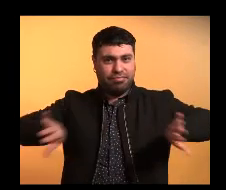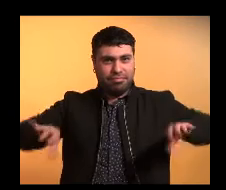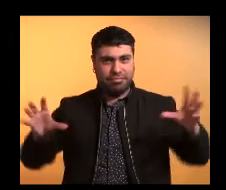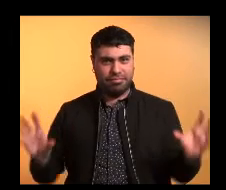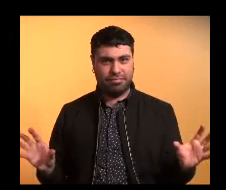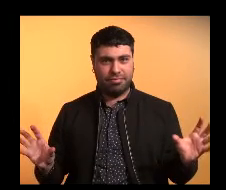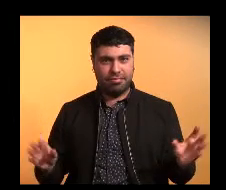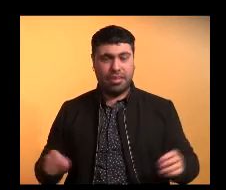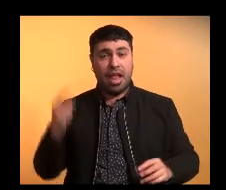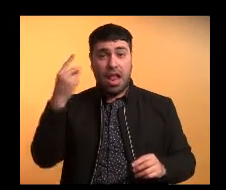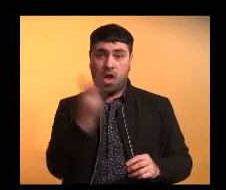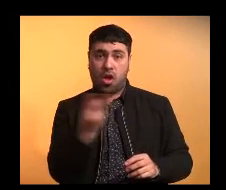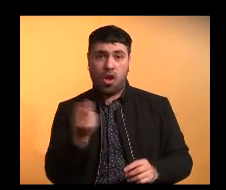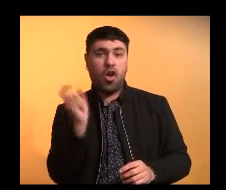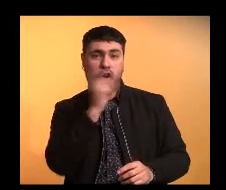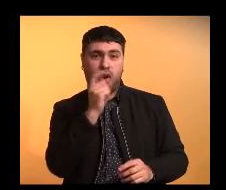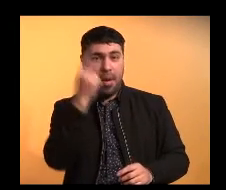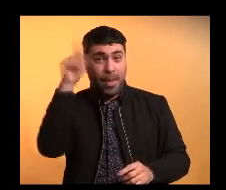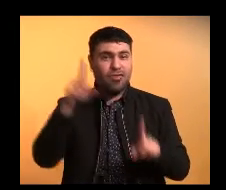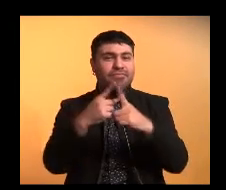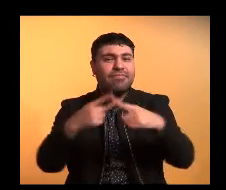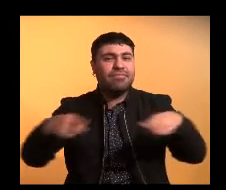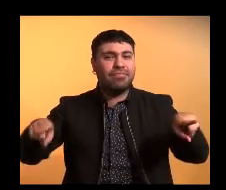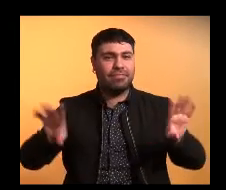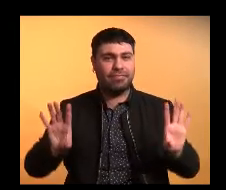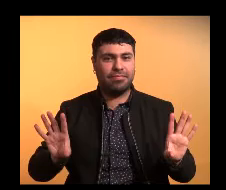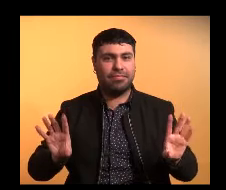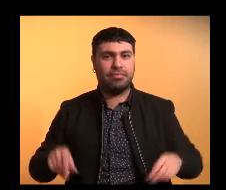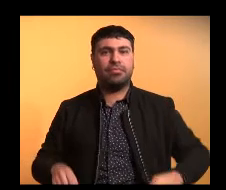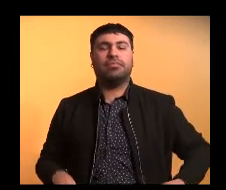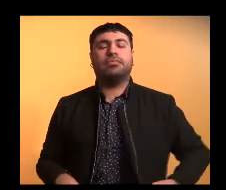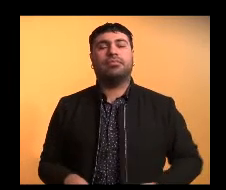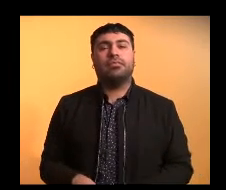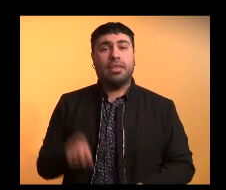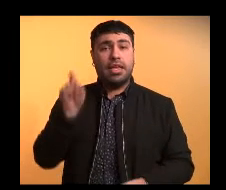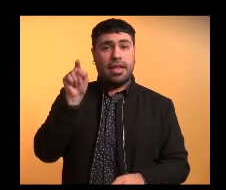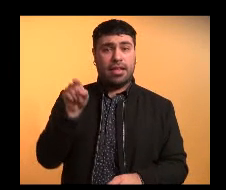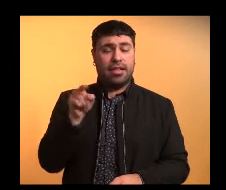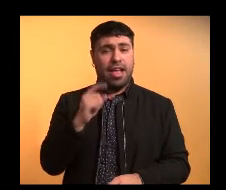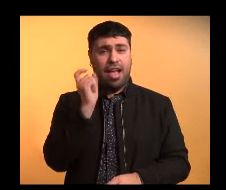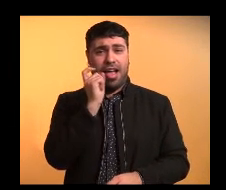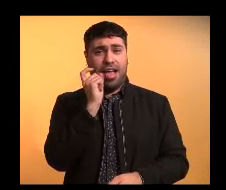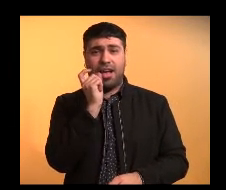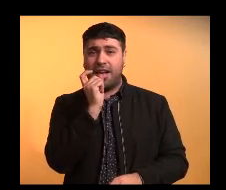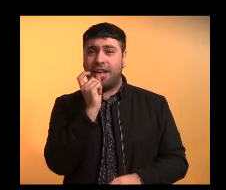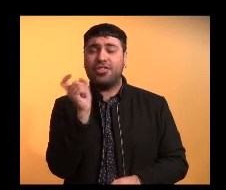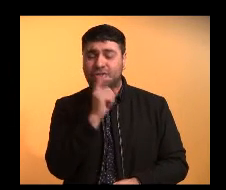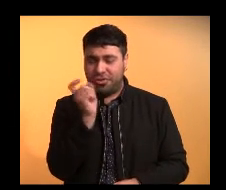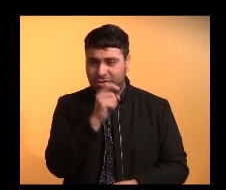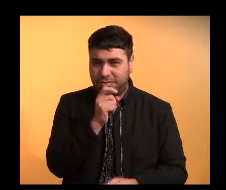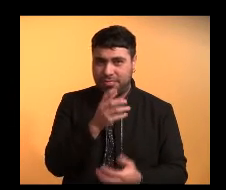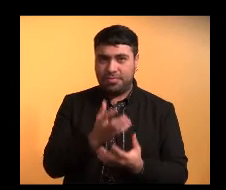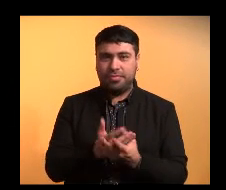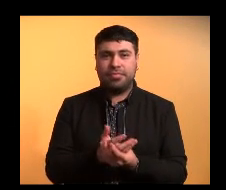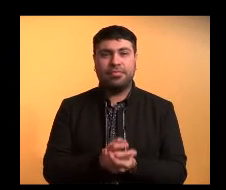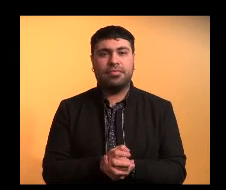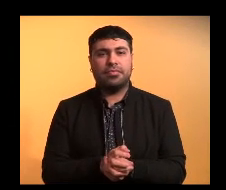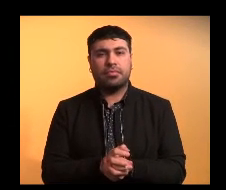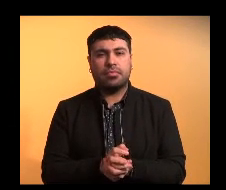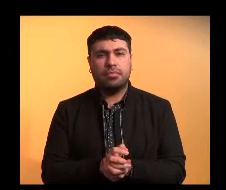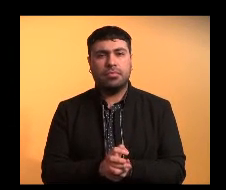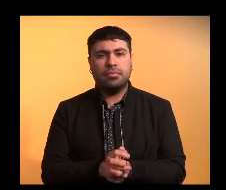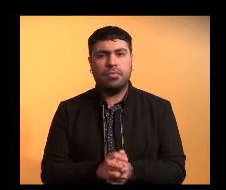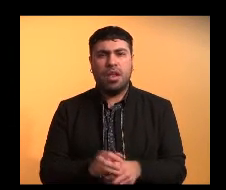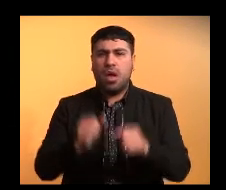Esta alga es una alga roja, se llama Palmaria decipiens, es una alga roja bien bonita, es una lámina que puede llegar a medir